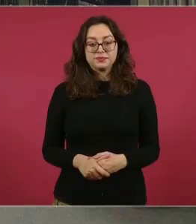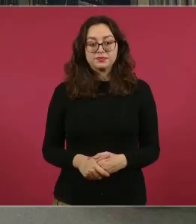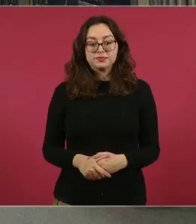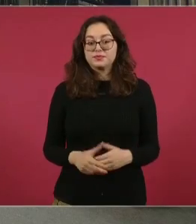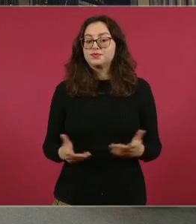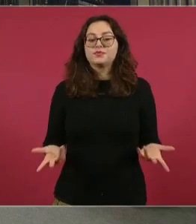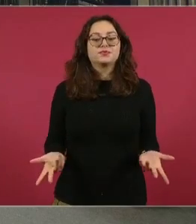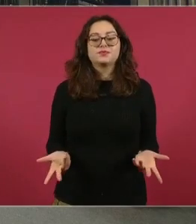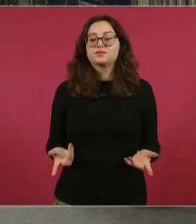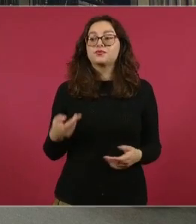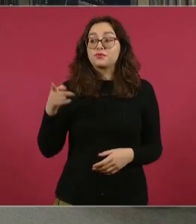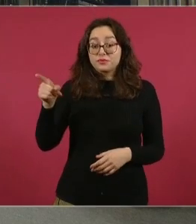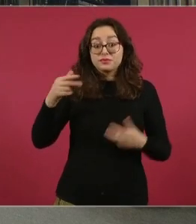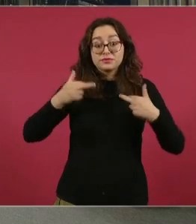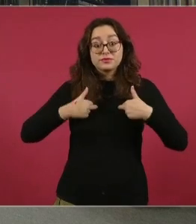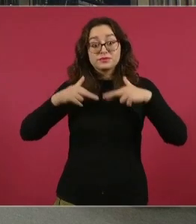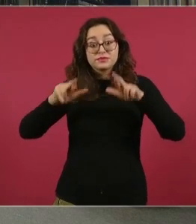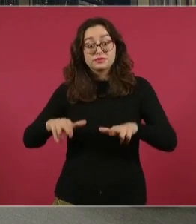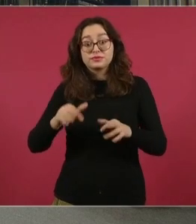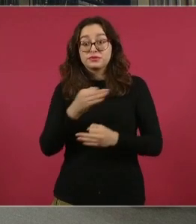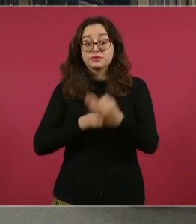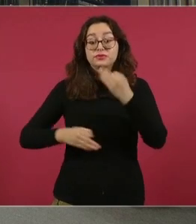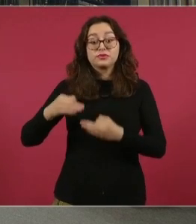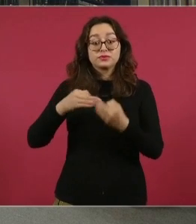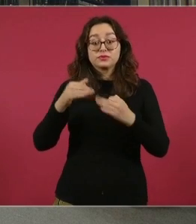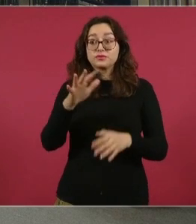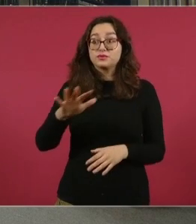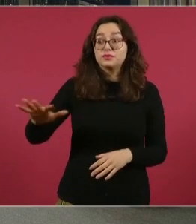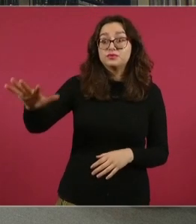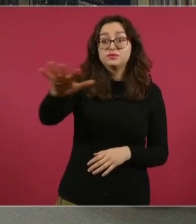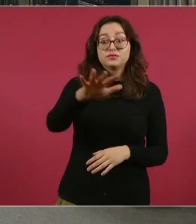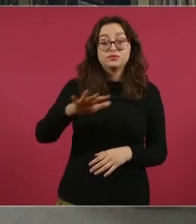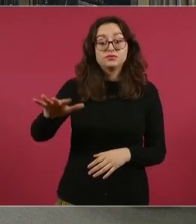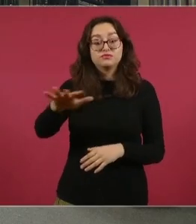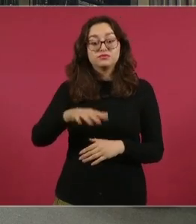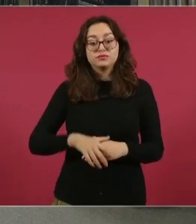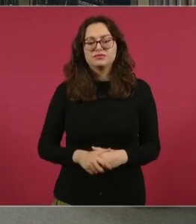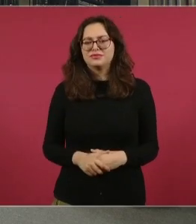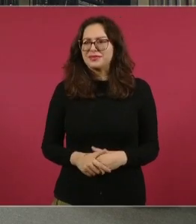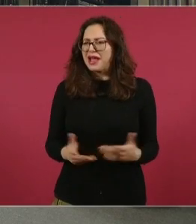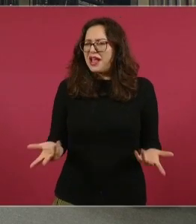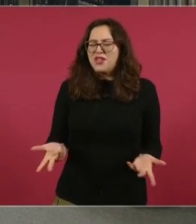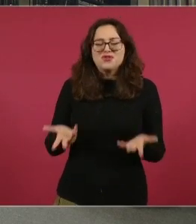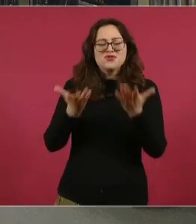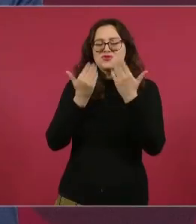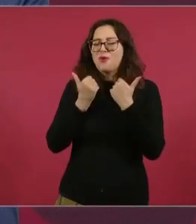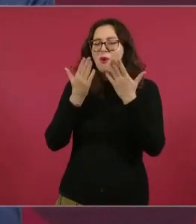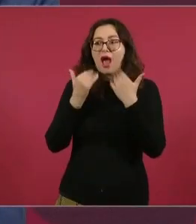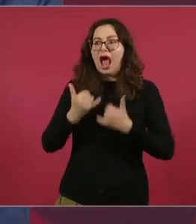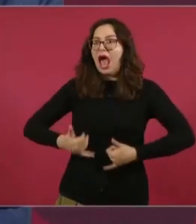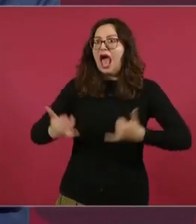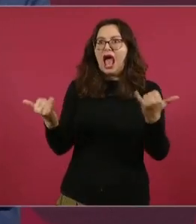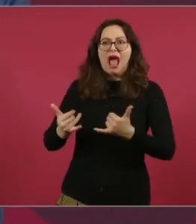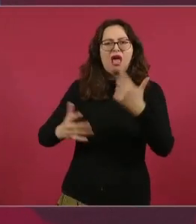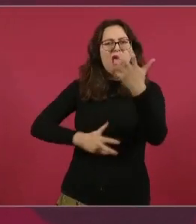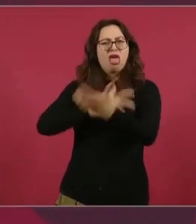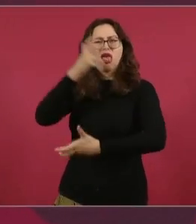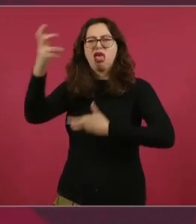en nombre del pueblo. No, entonces viviríamos en la anarquía. No hay anarquía. El pueblo es